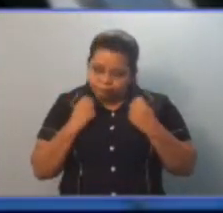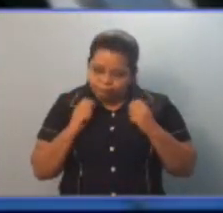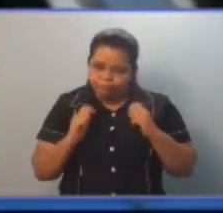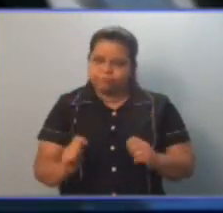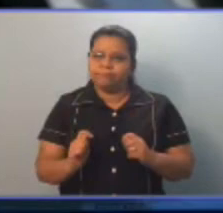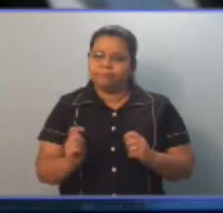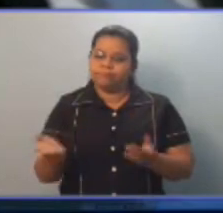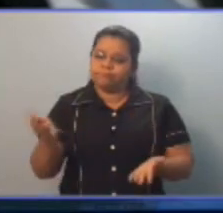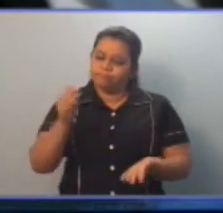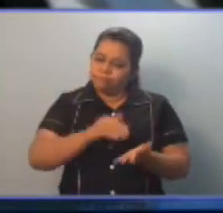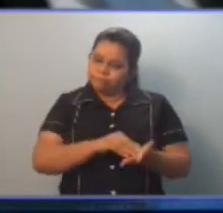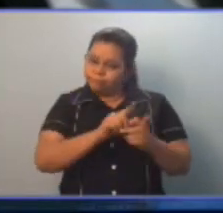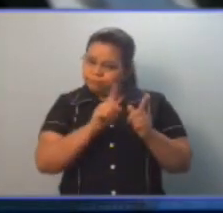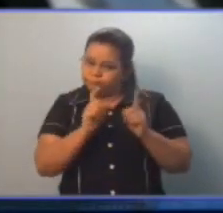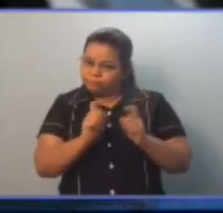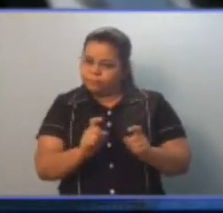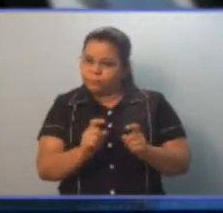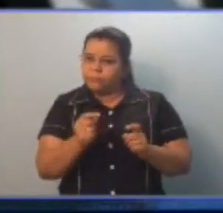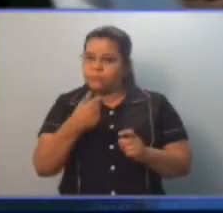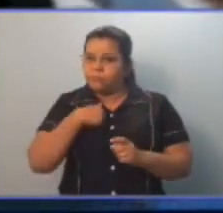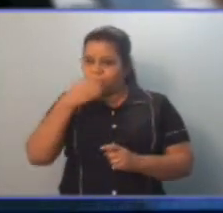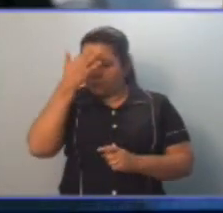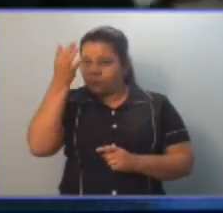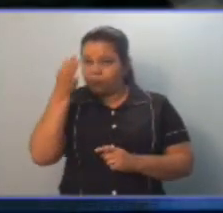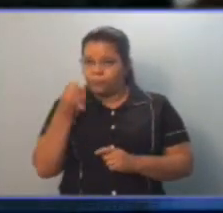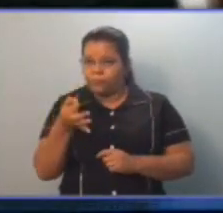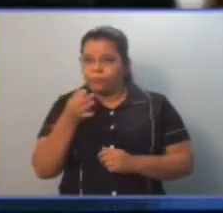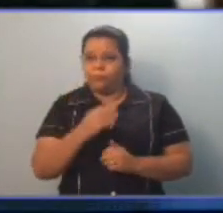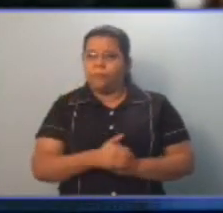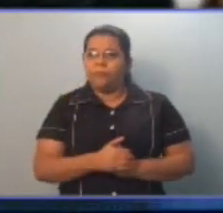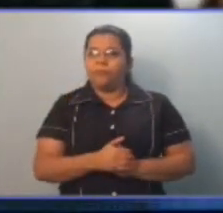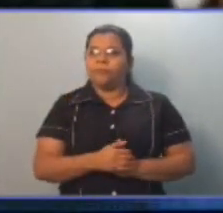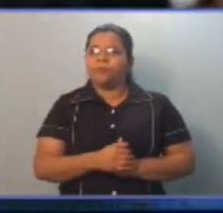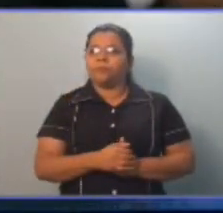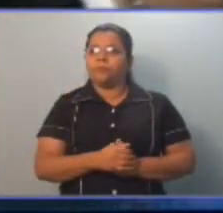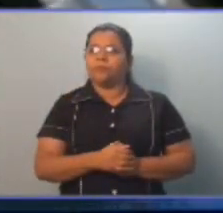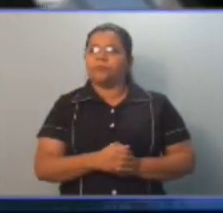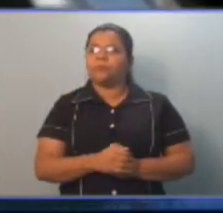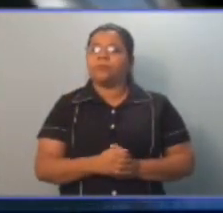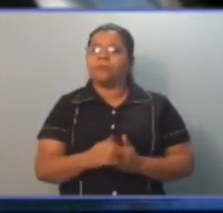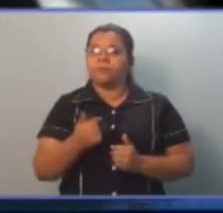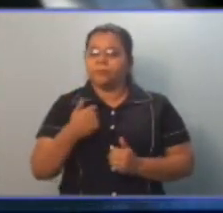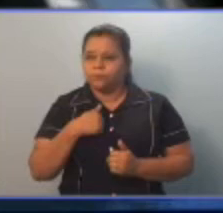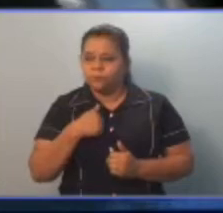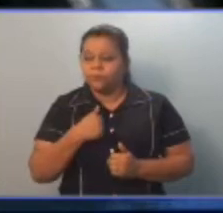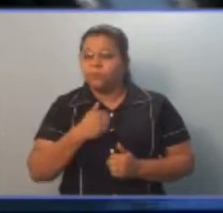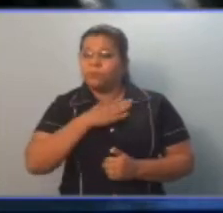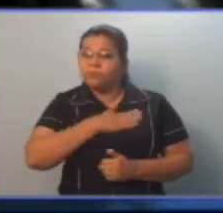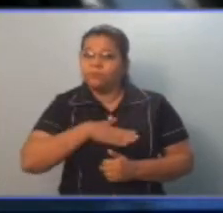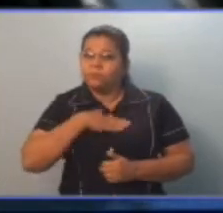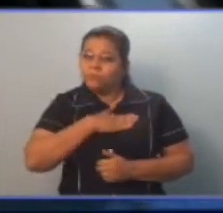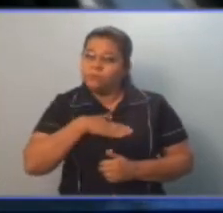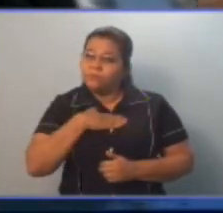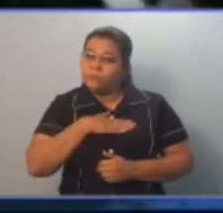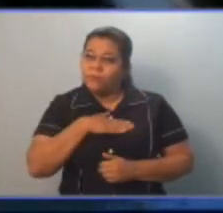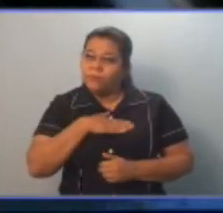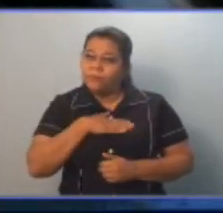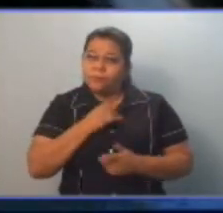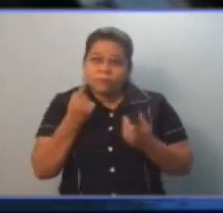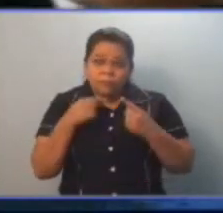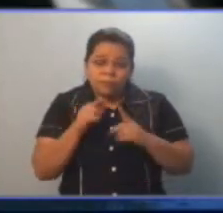la pregunta porque me parece particularmente importante. Y disculpe si sigue siendo